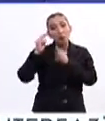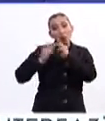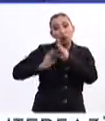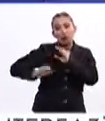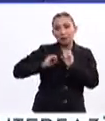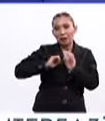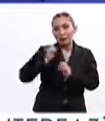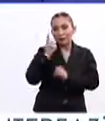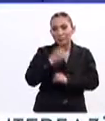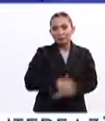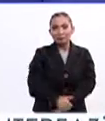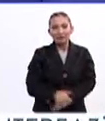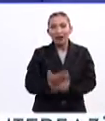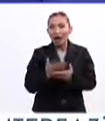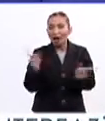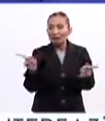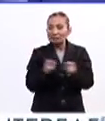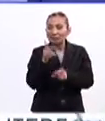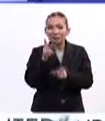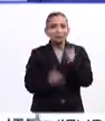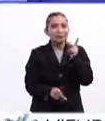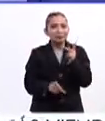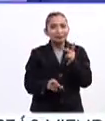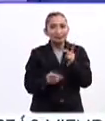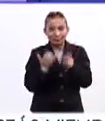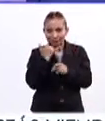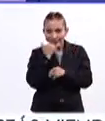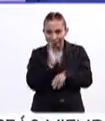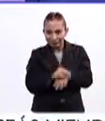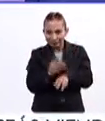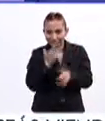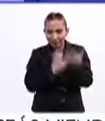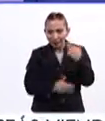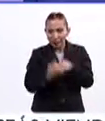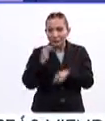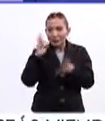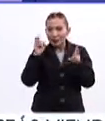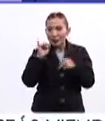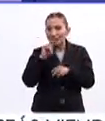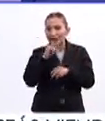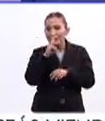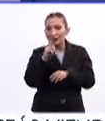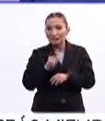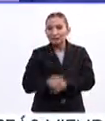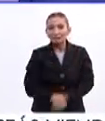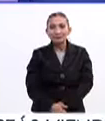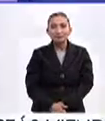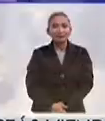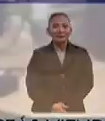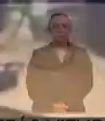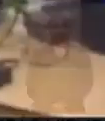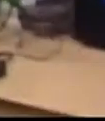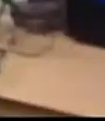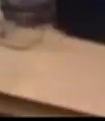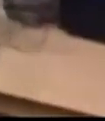pleno siglo XXI. Vamos a hacer una brevísima pausa, si nos lo permiten, regresamos con más temas de este Interfaz.